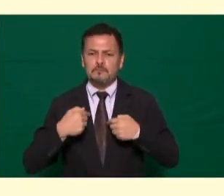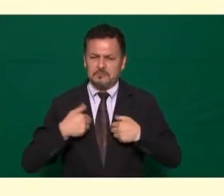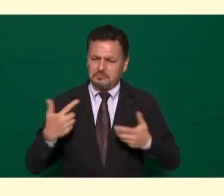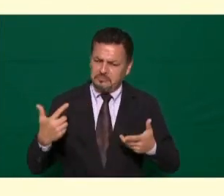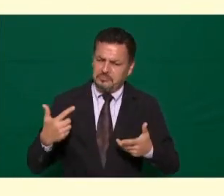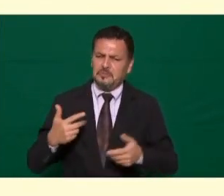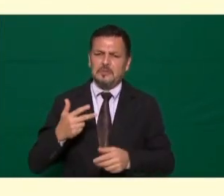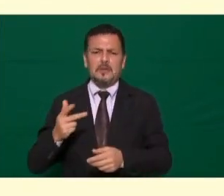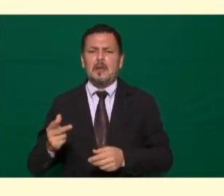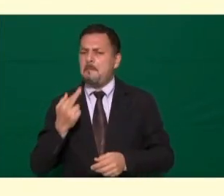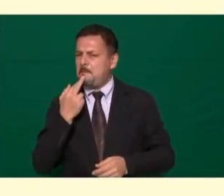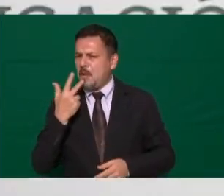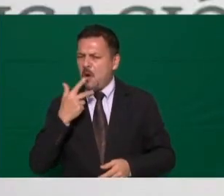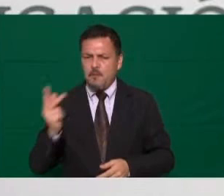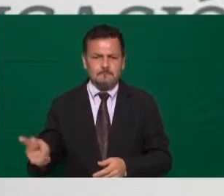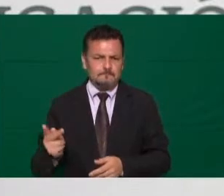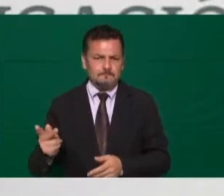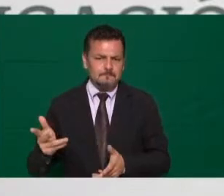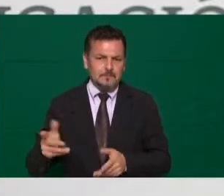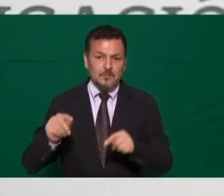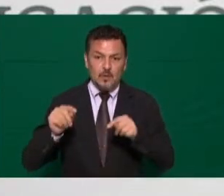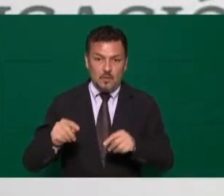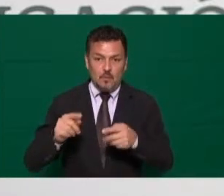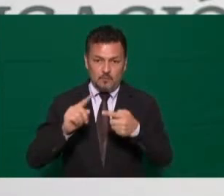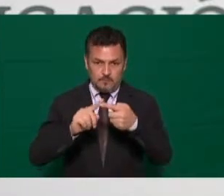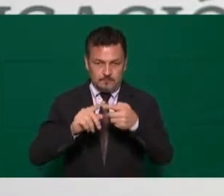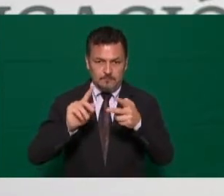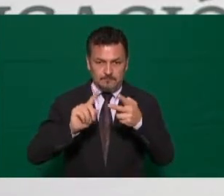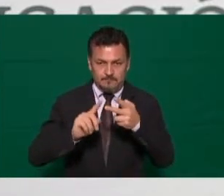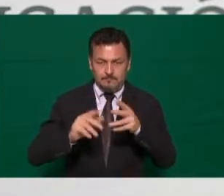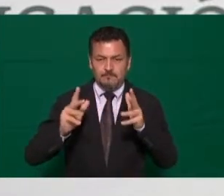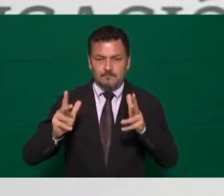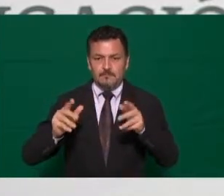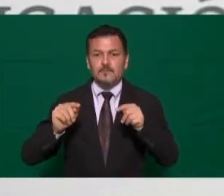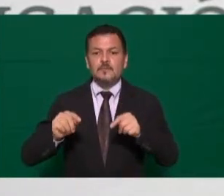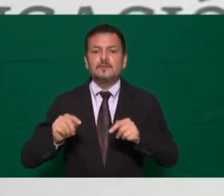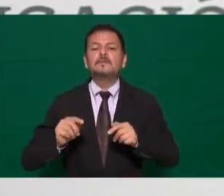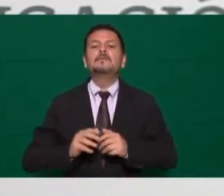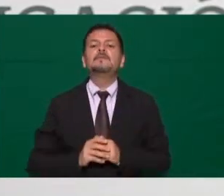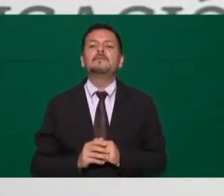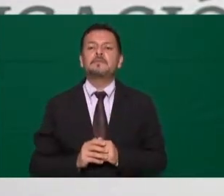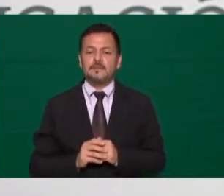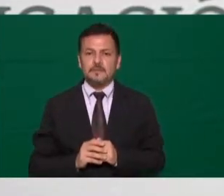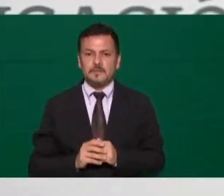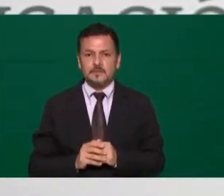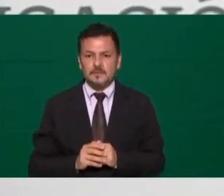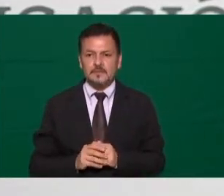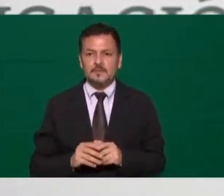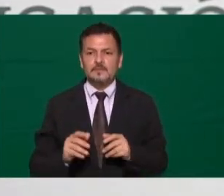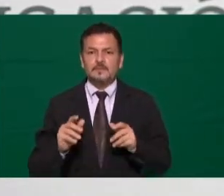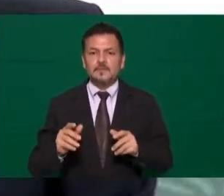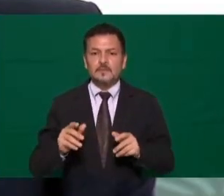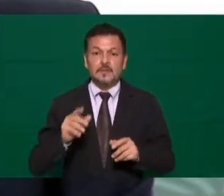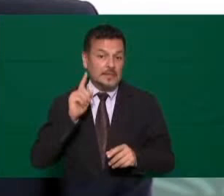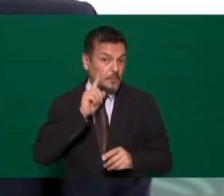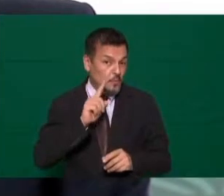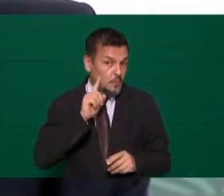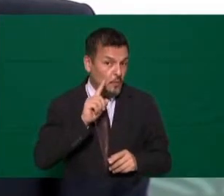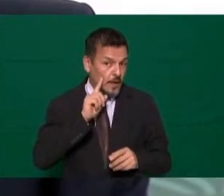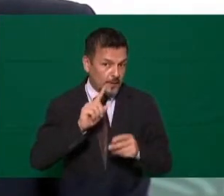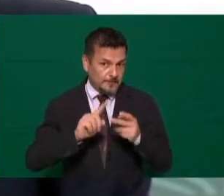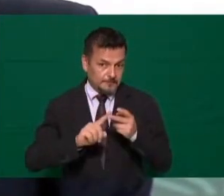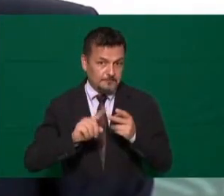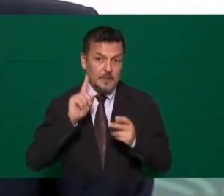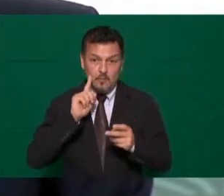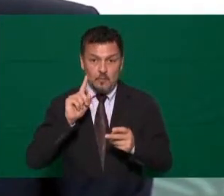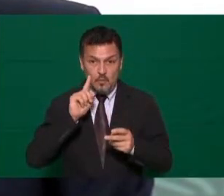honesto. Otro lineamiento es que sean mujeres